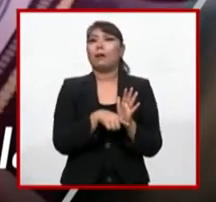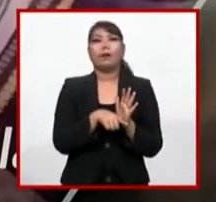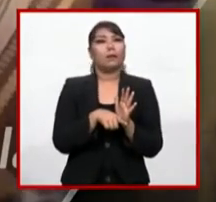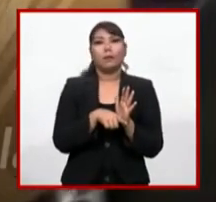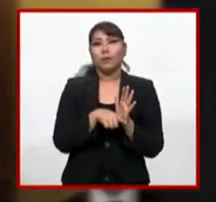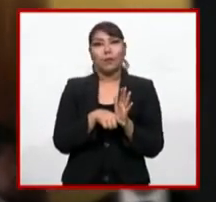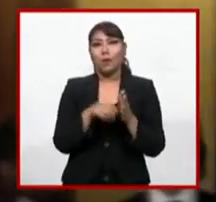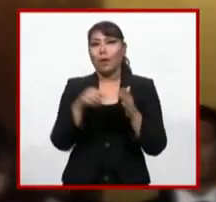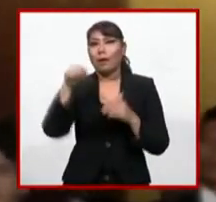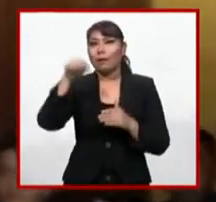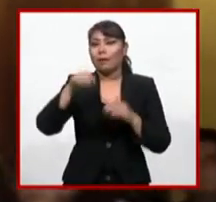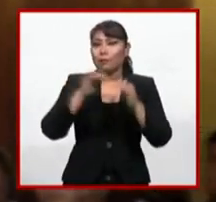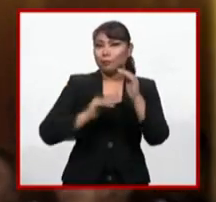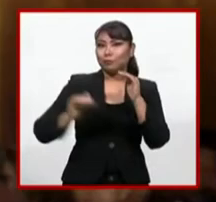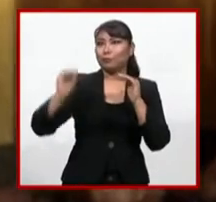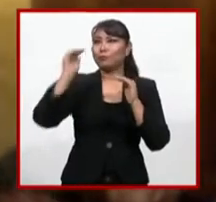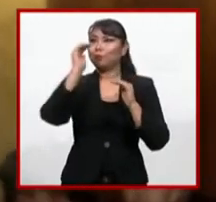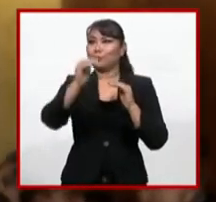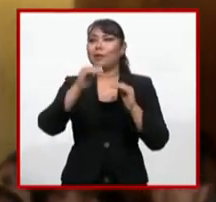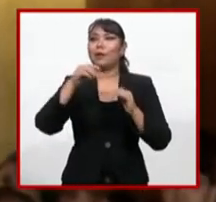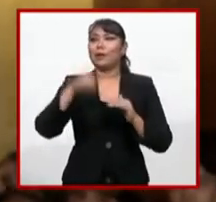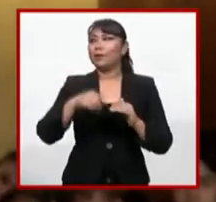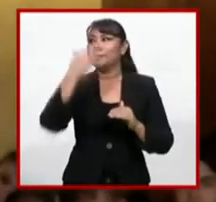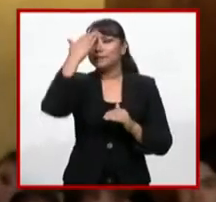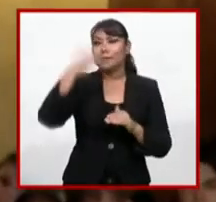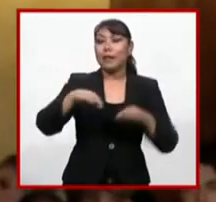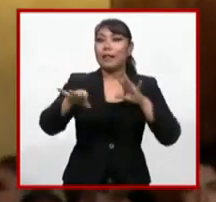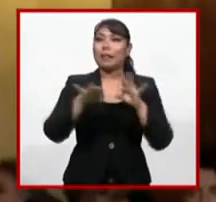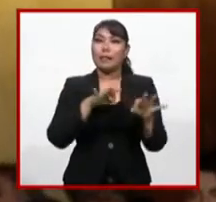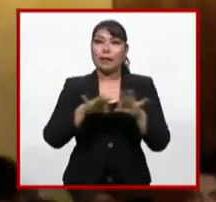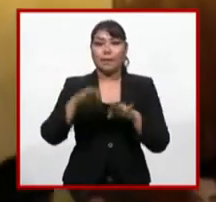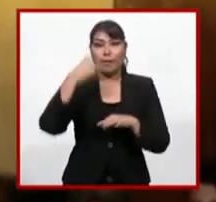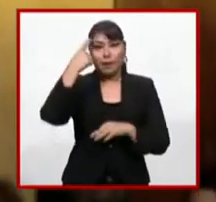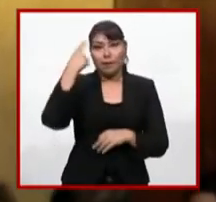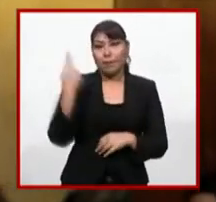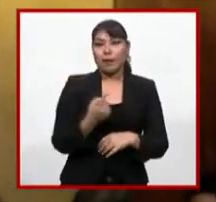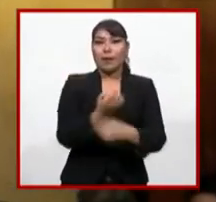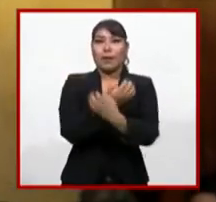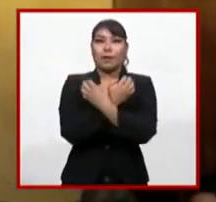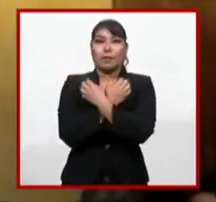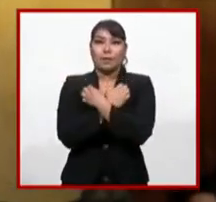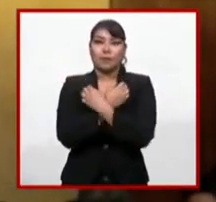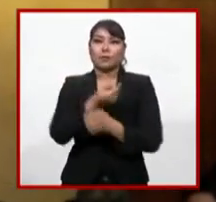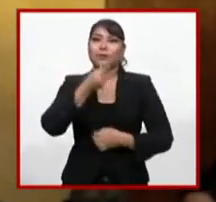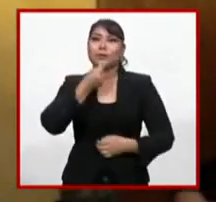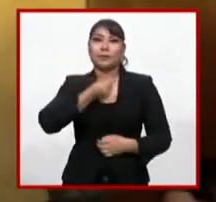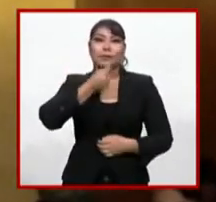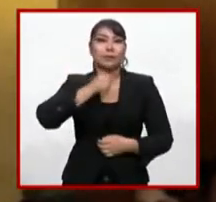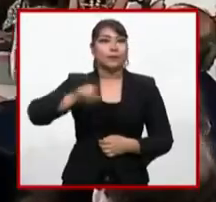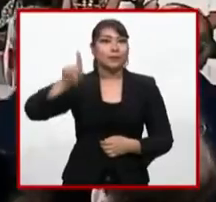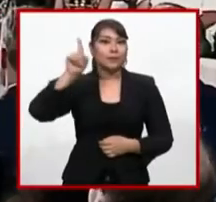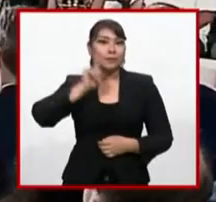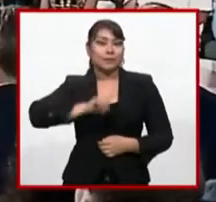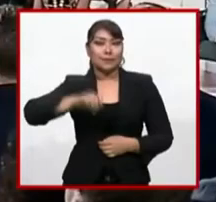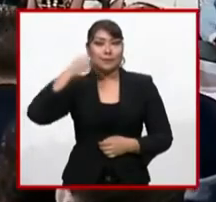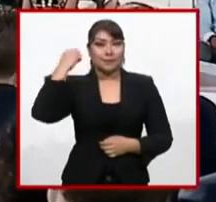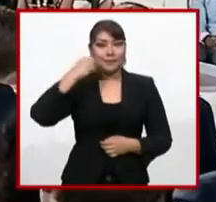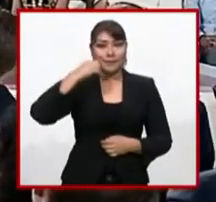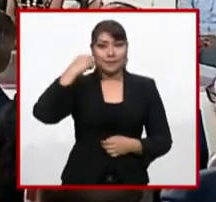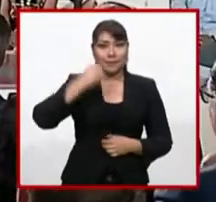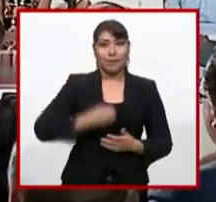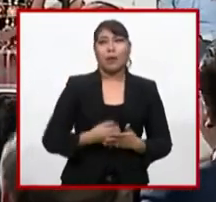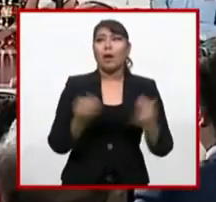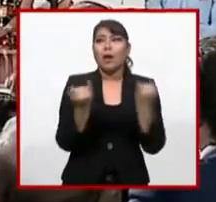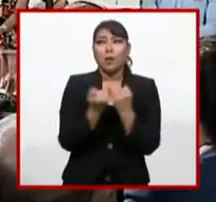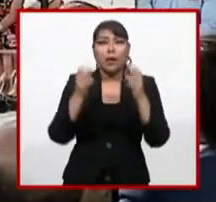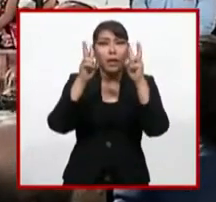mujeres y hombres que trabajan por la educación de los niños y las niñas oaxaqueñas. También en el tema de deserción